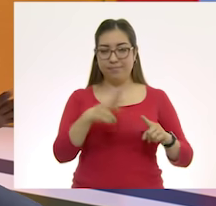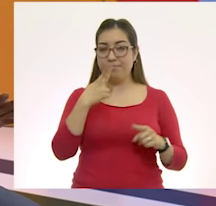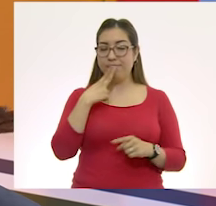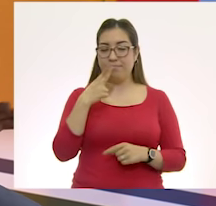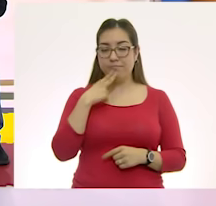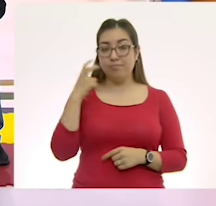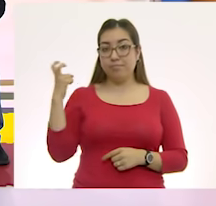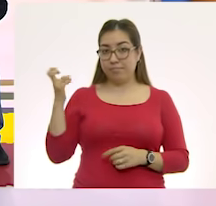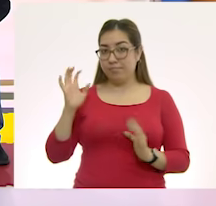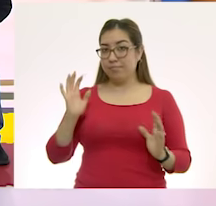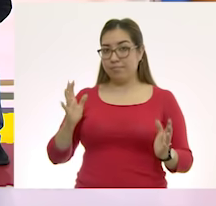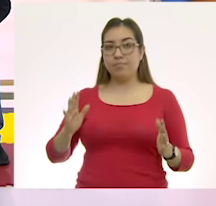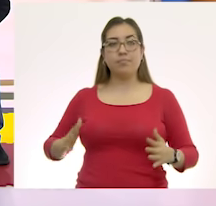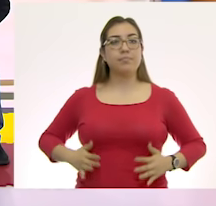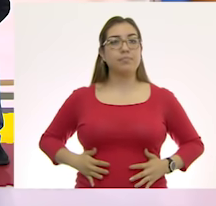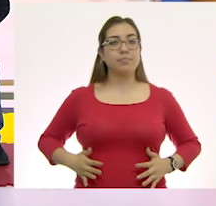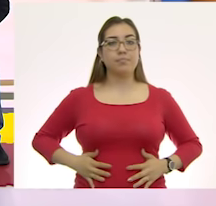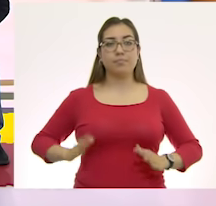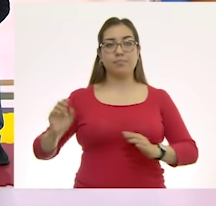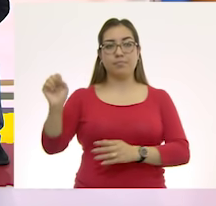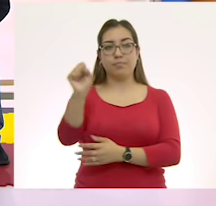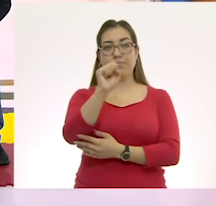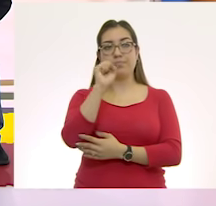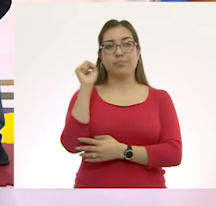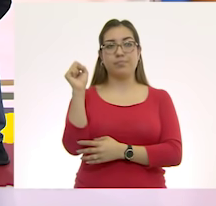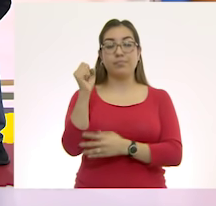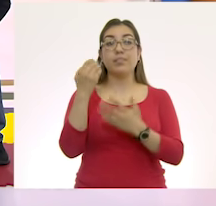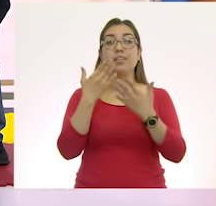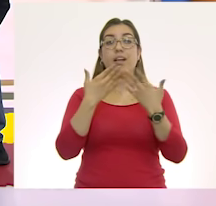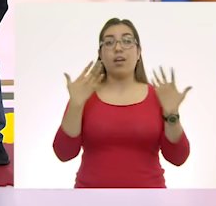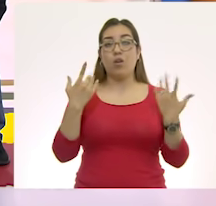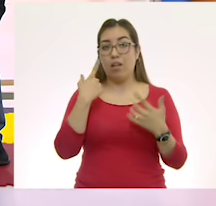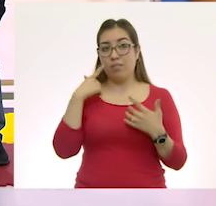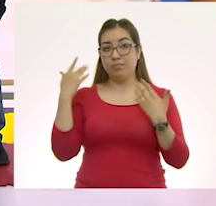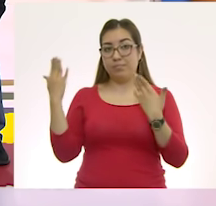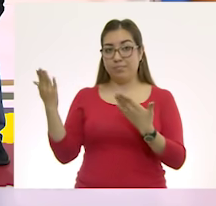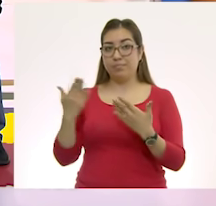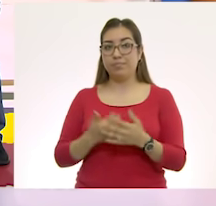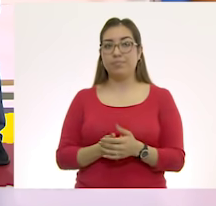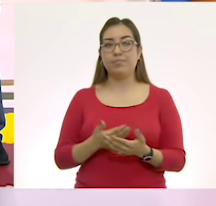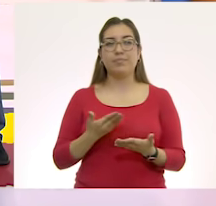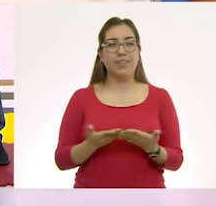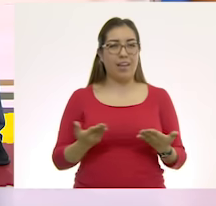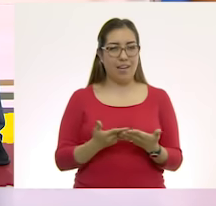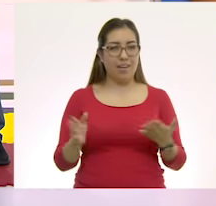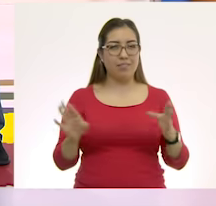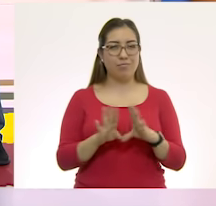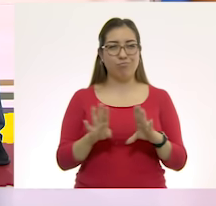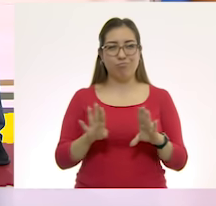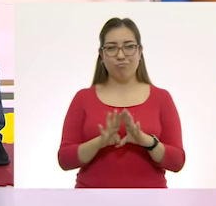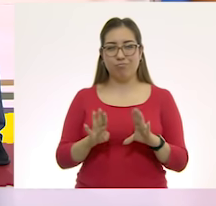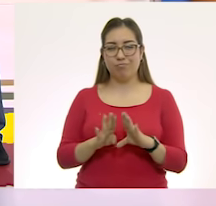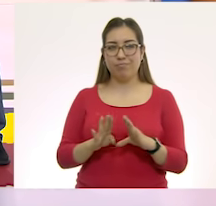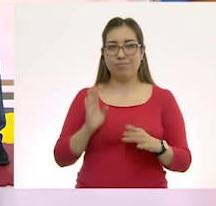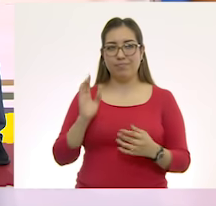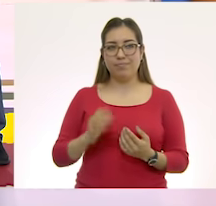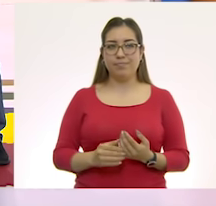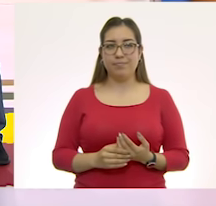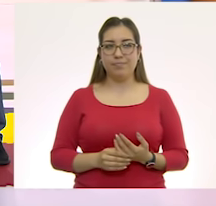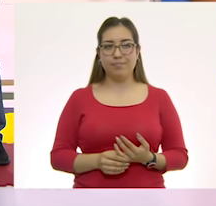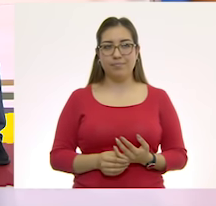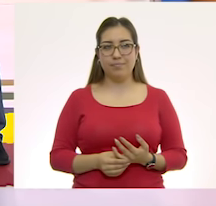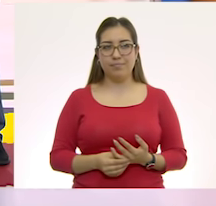el tronco. Y ahora vamos a aventar el hombro hacia la derecha. Y lo vamos a aventar como si fuéramos a empujar algo, pero vamos a